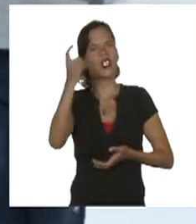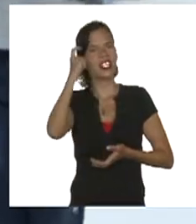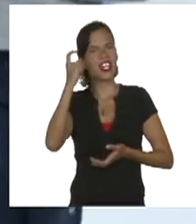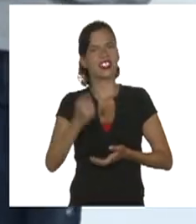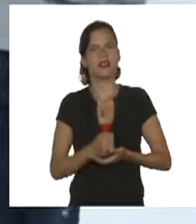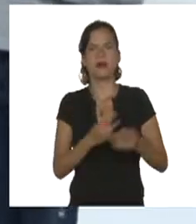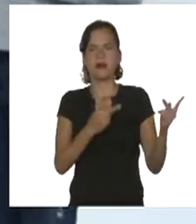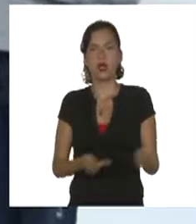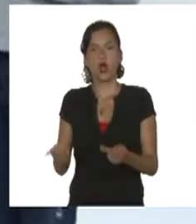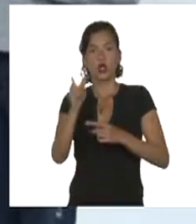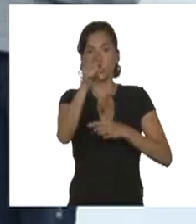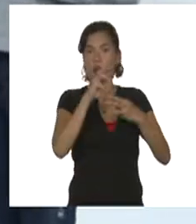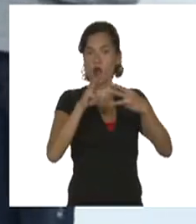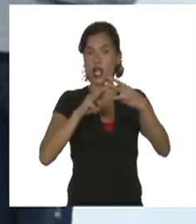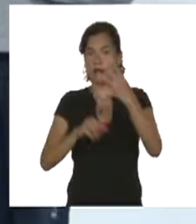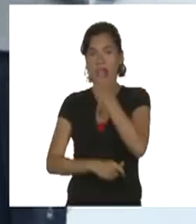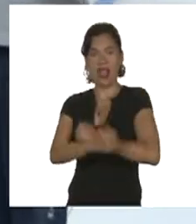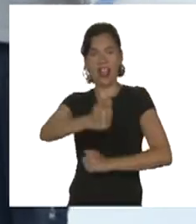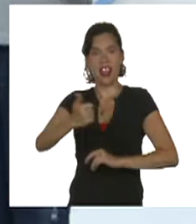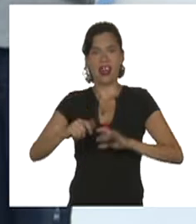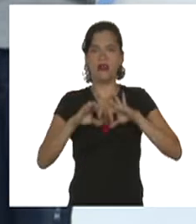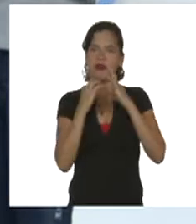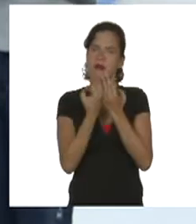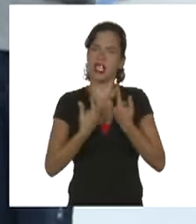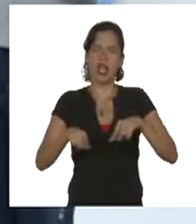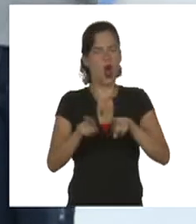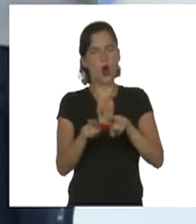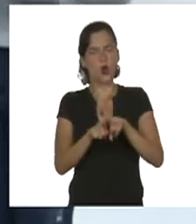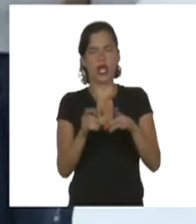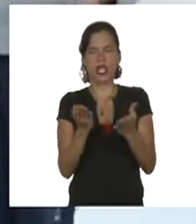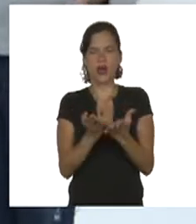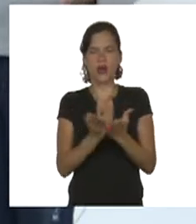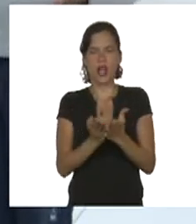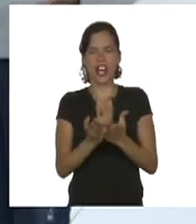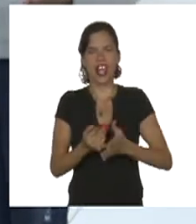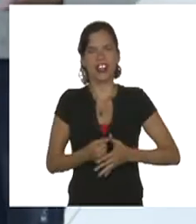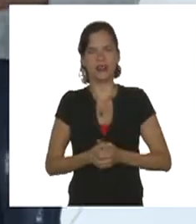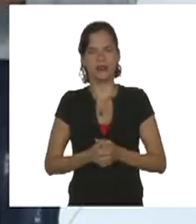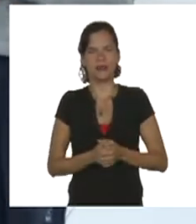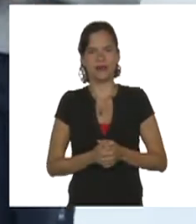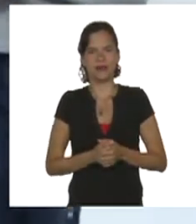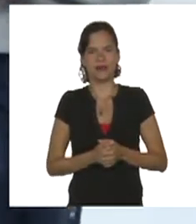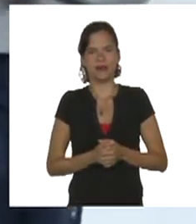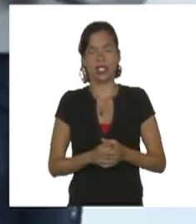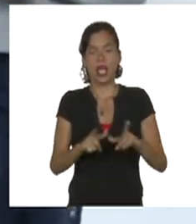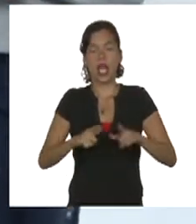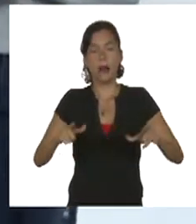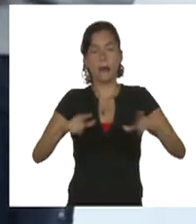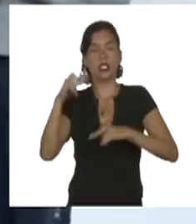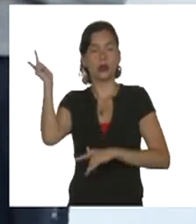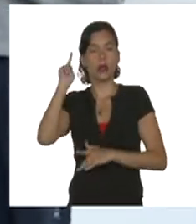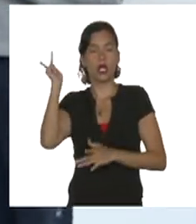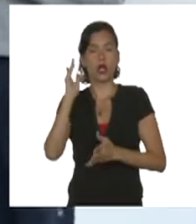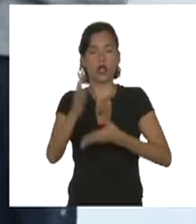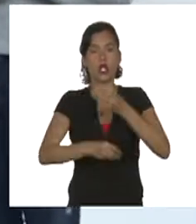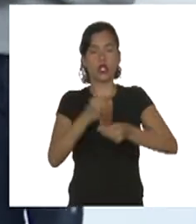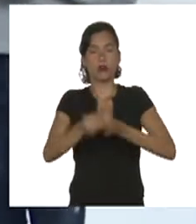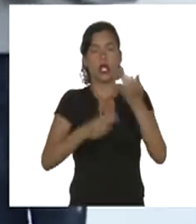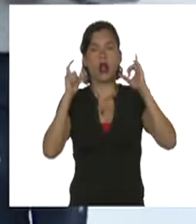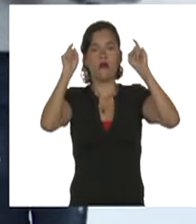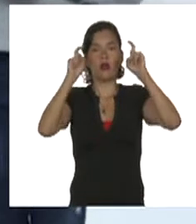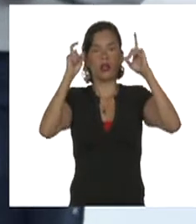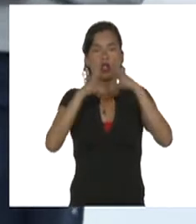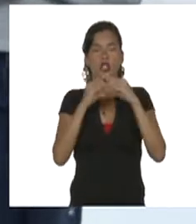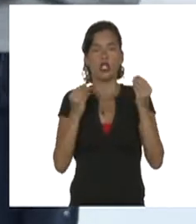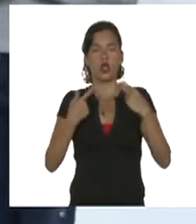Buenos días, bienvenidos a su programa Cada Familia, una escuela. Espacio pedagógico dedicado a la formación